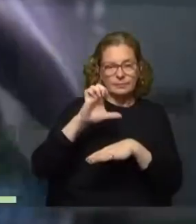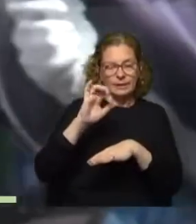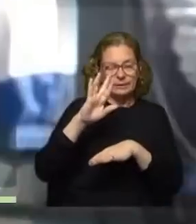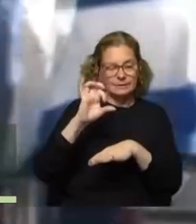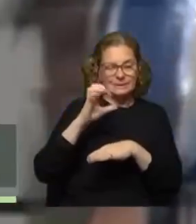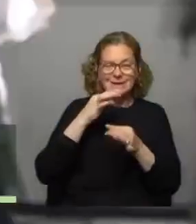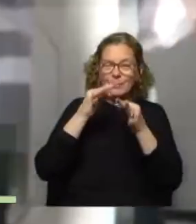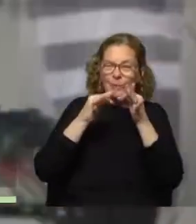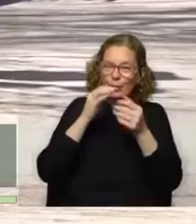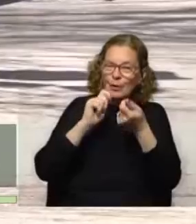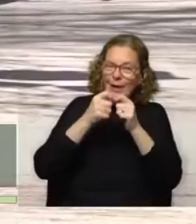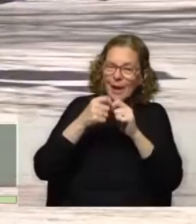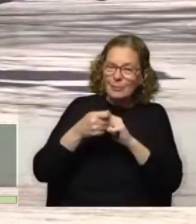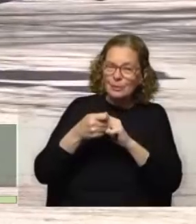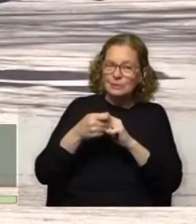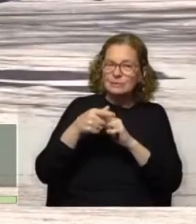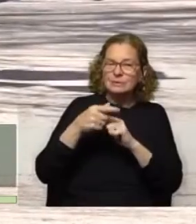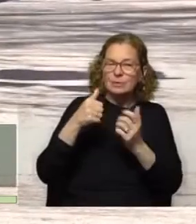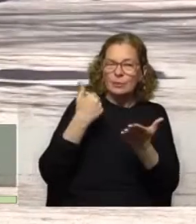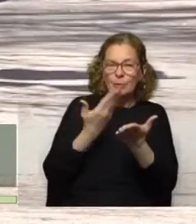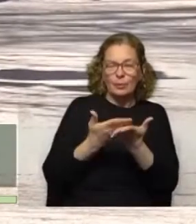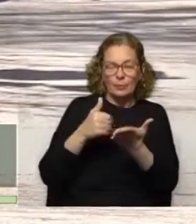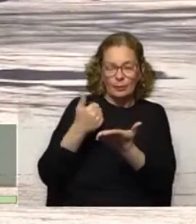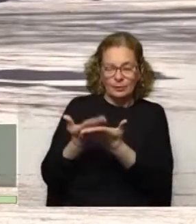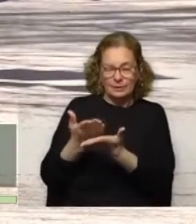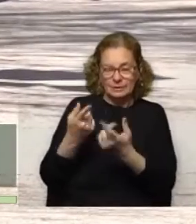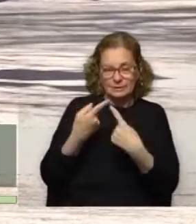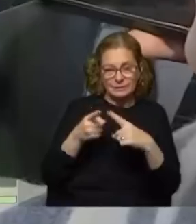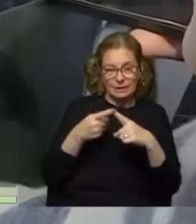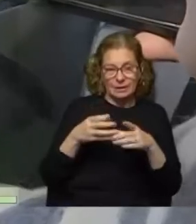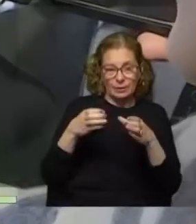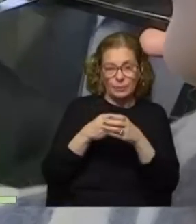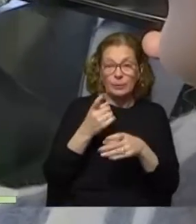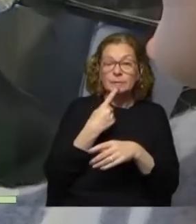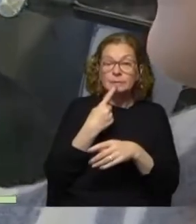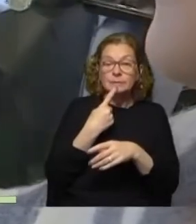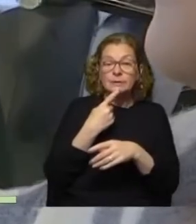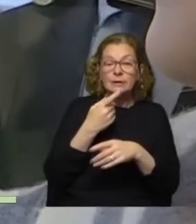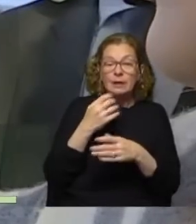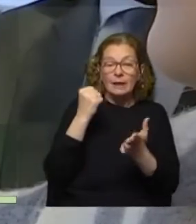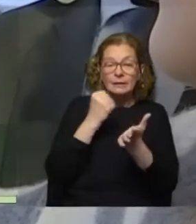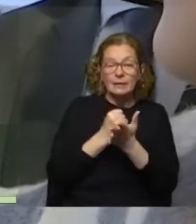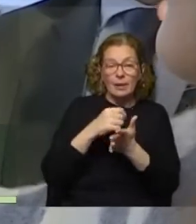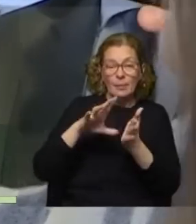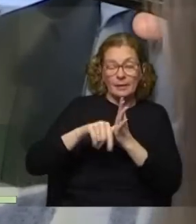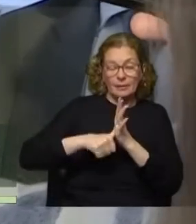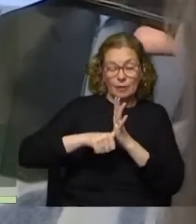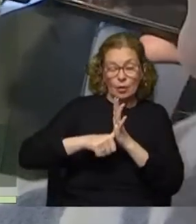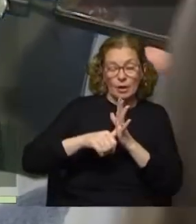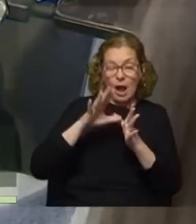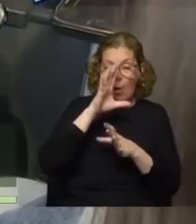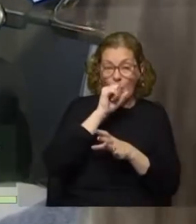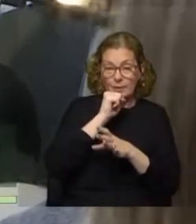explicó las modificaciones que se incorporaron tras las propuestas de los diferentes partidos garantizar que las pensiones de sobrevivencia